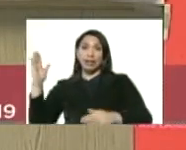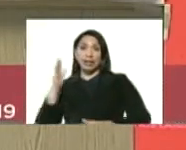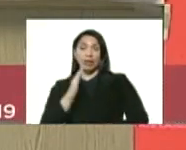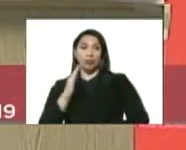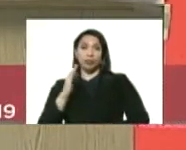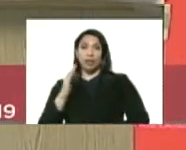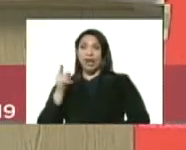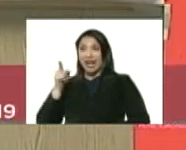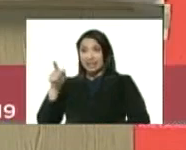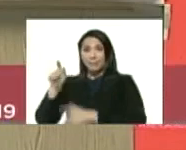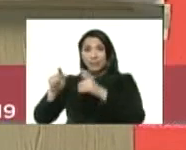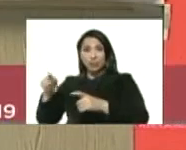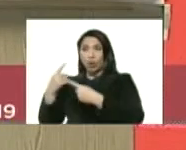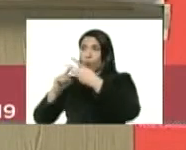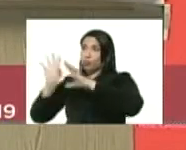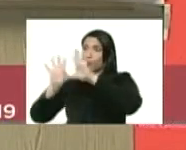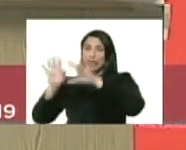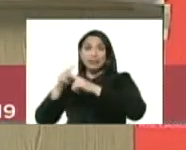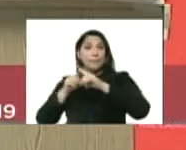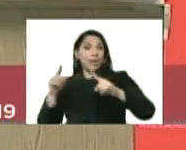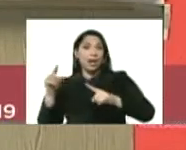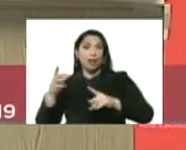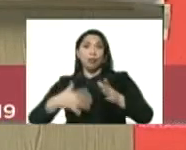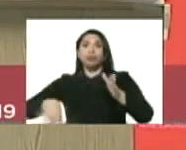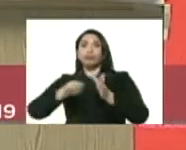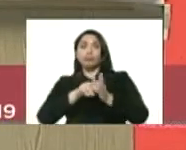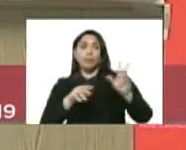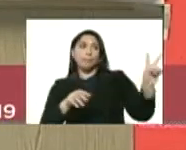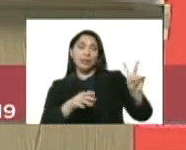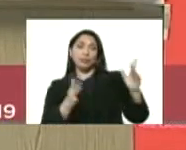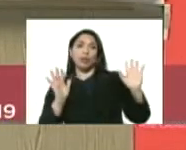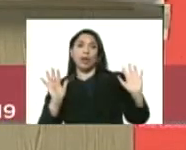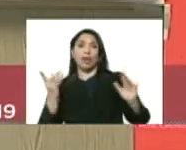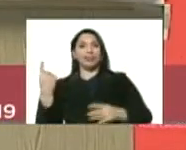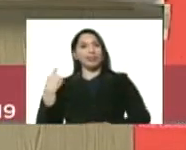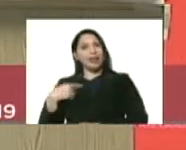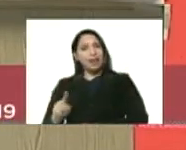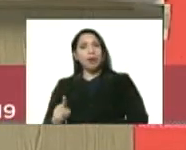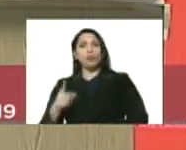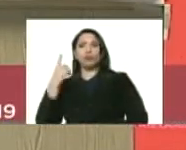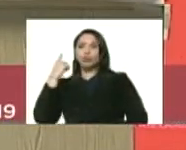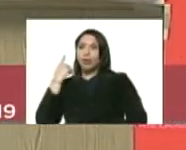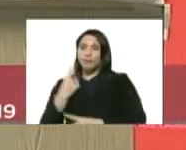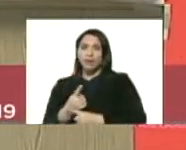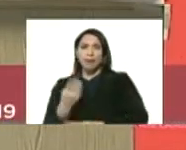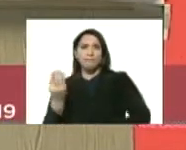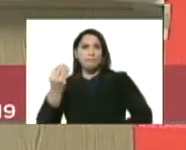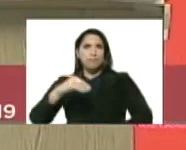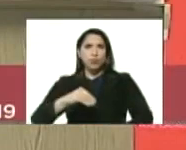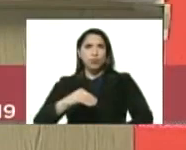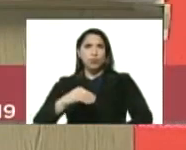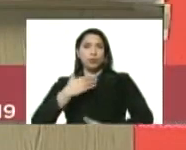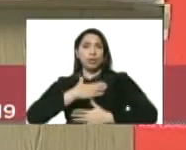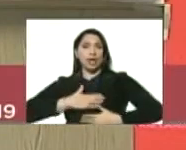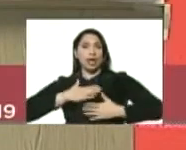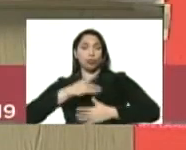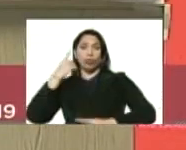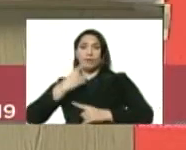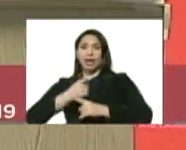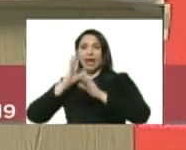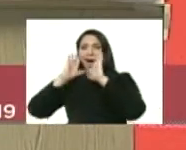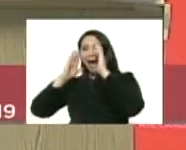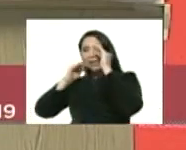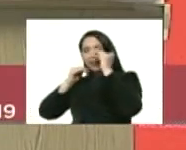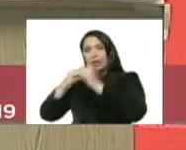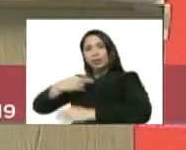otros países, pero que están regresando a Venezuela. Y tenemos el deber, además, el grato deber de atender